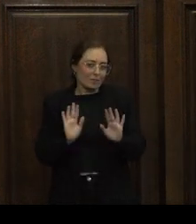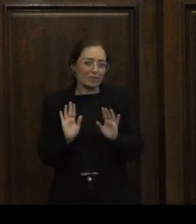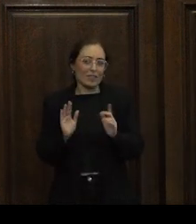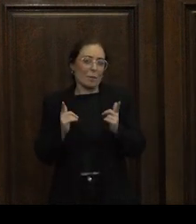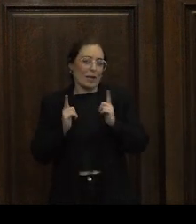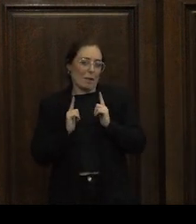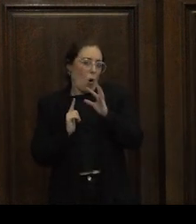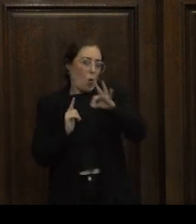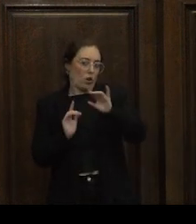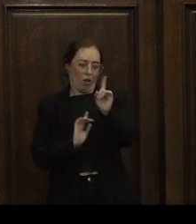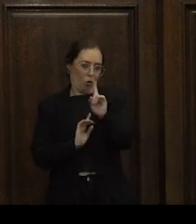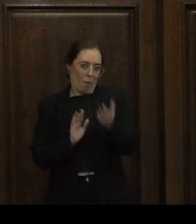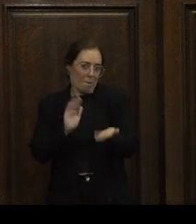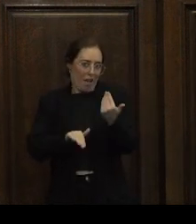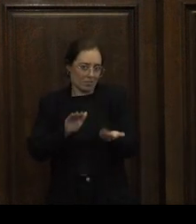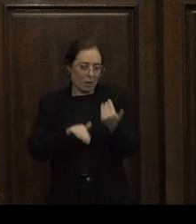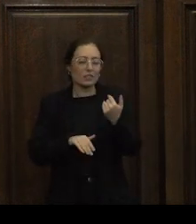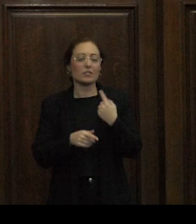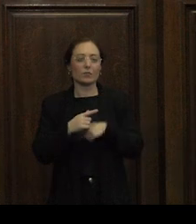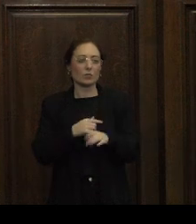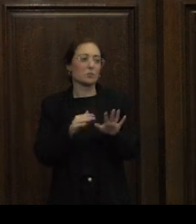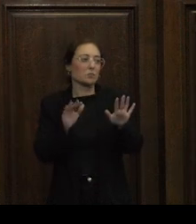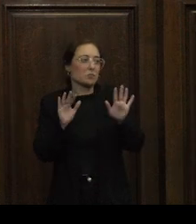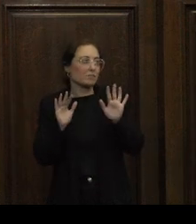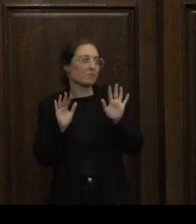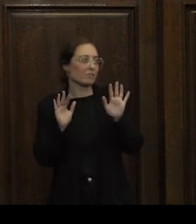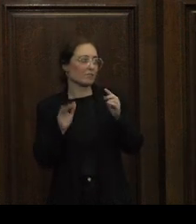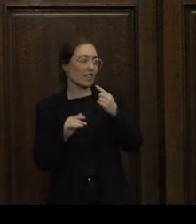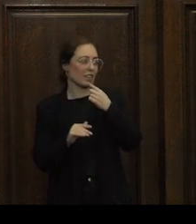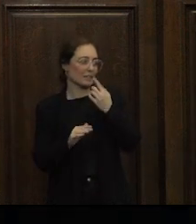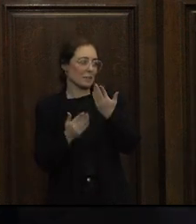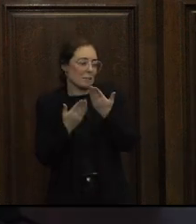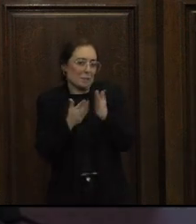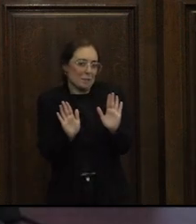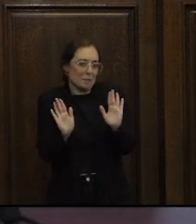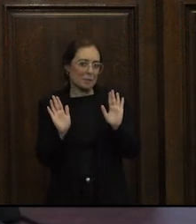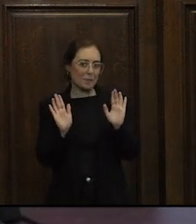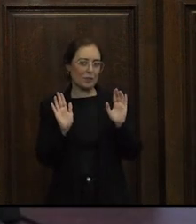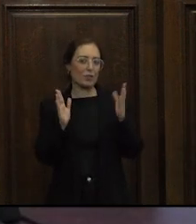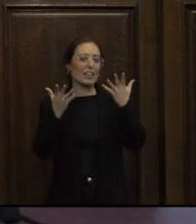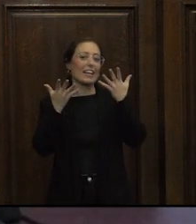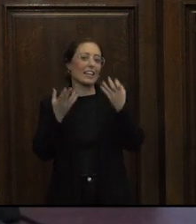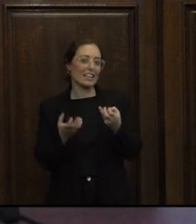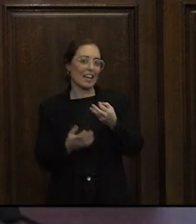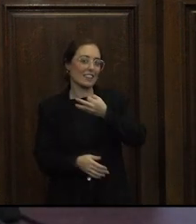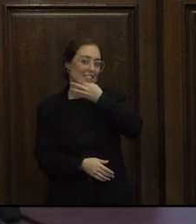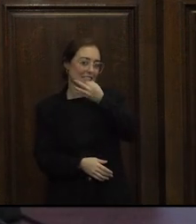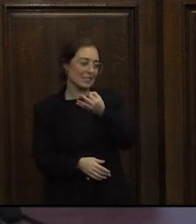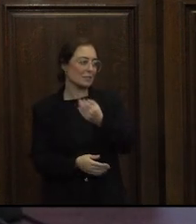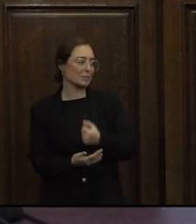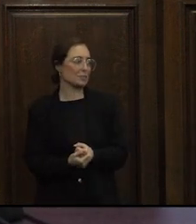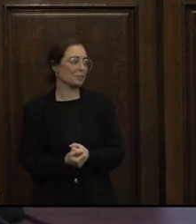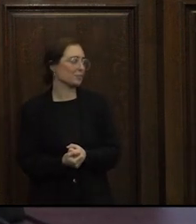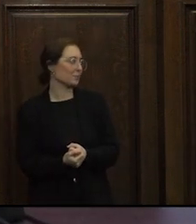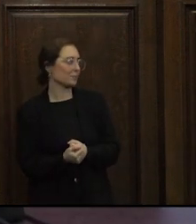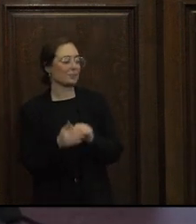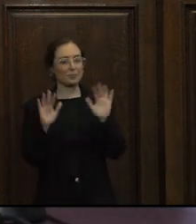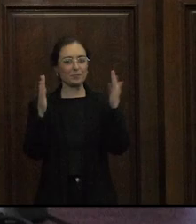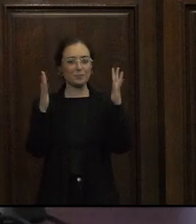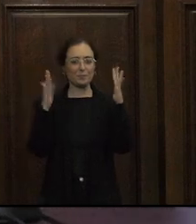y esperemos que no sea la única, ¿no? Así que, bueno, eso es en principio lo que les quería contar.